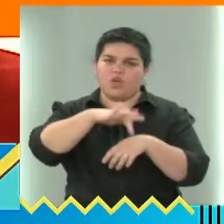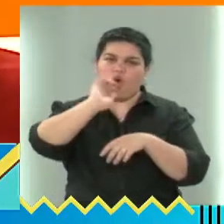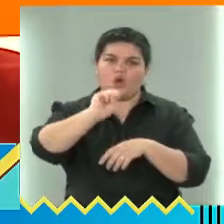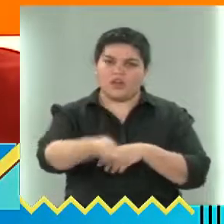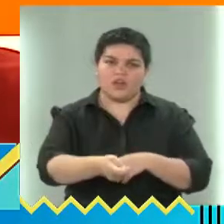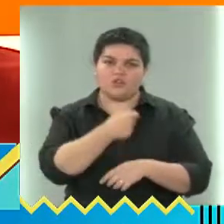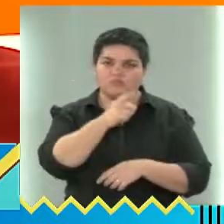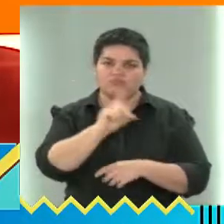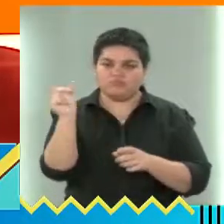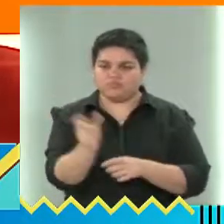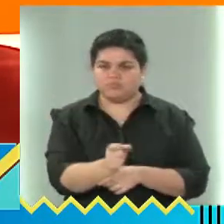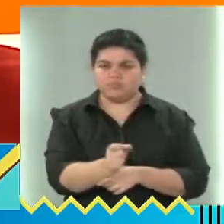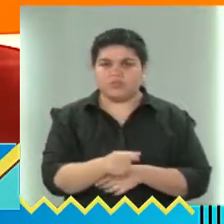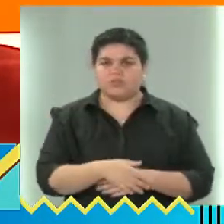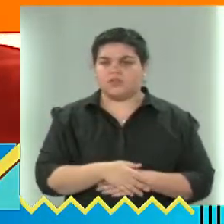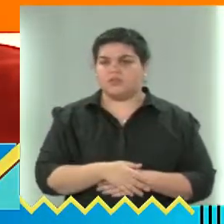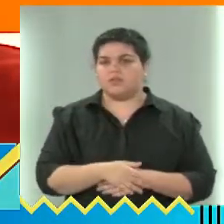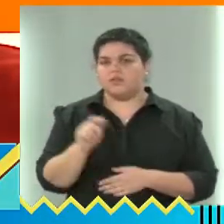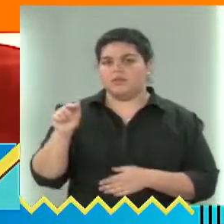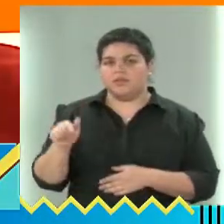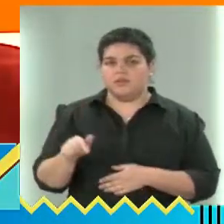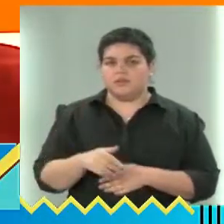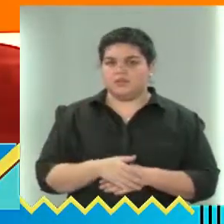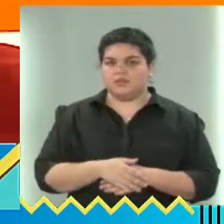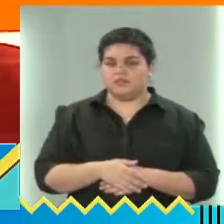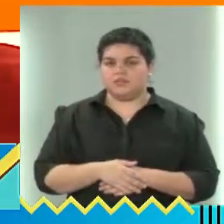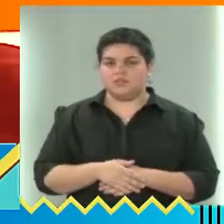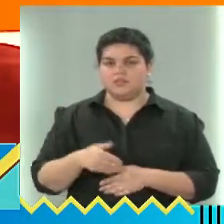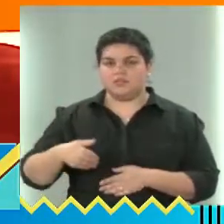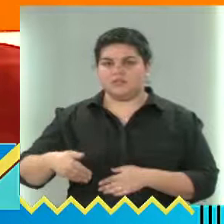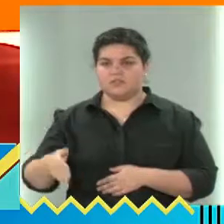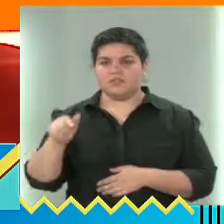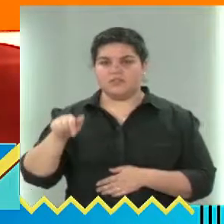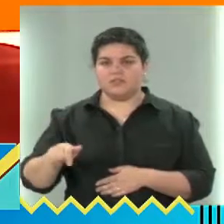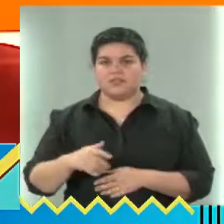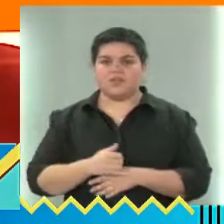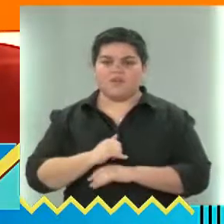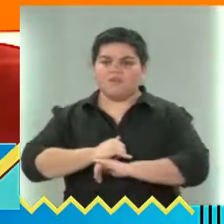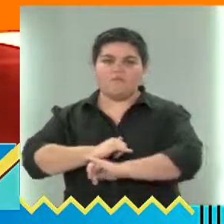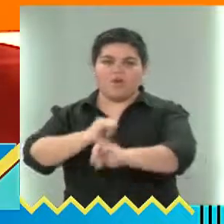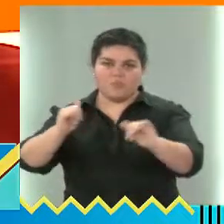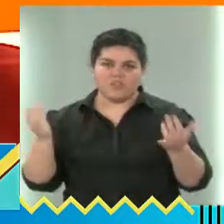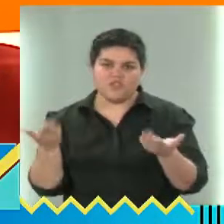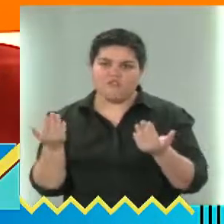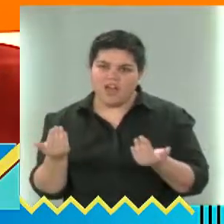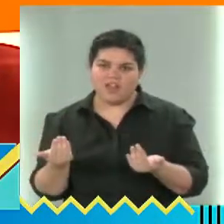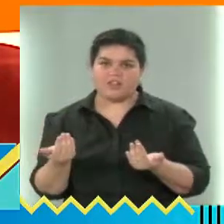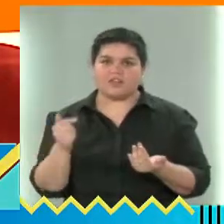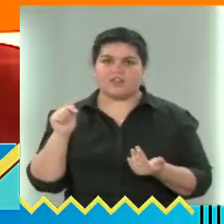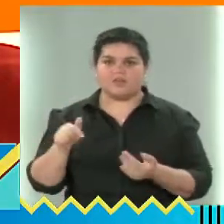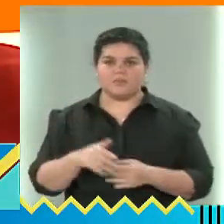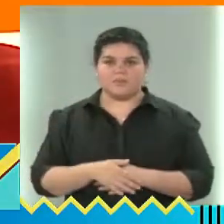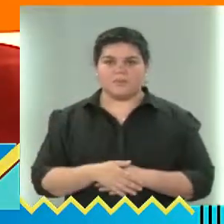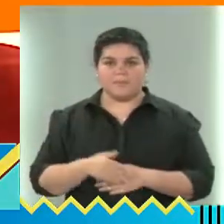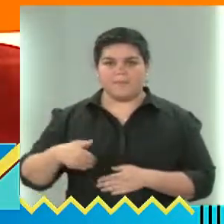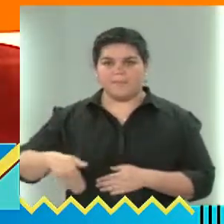hay muchos mitos en la sociedad todavía. Uno de los principios motivos es la desinformación, o justamente esto que estamos haciendo,